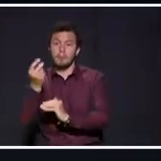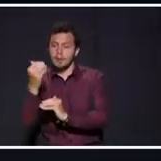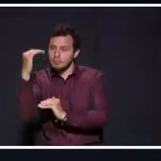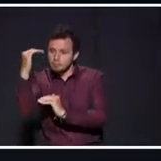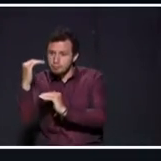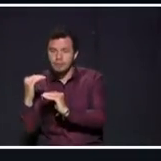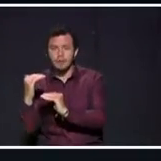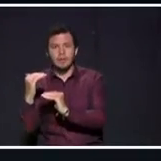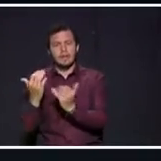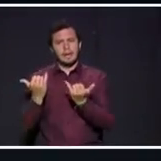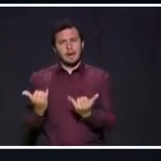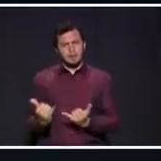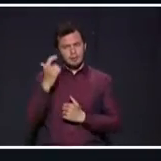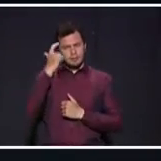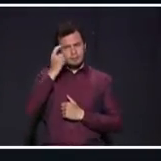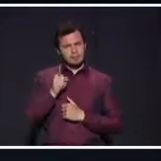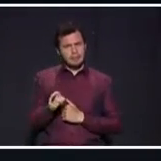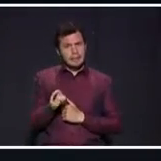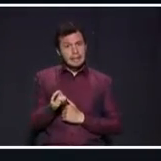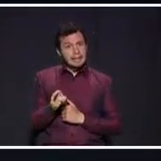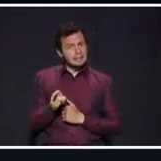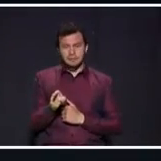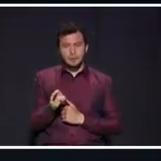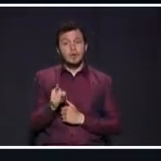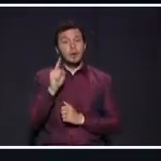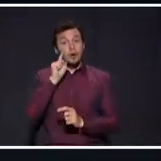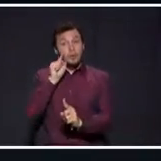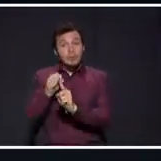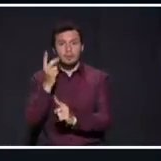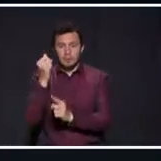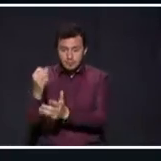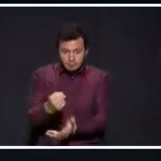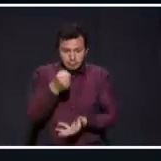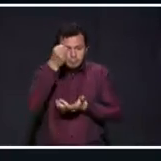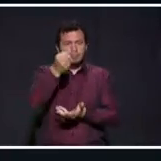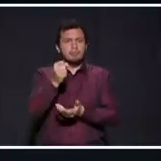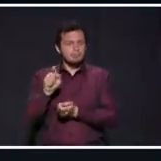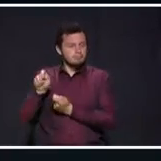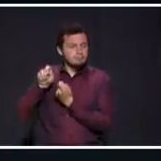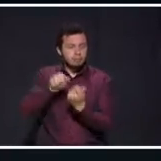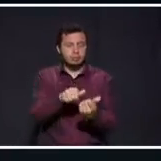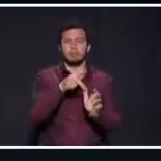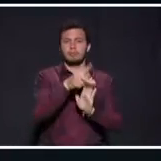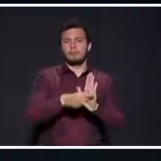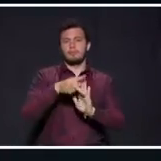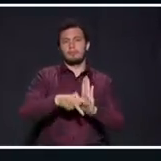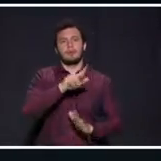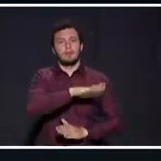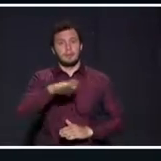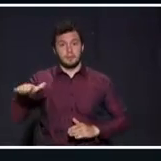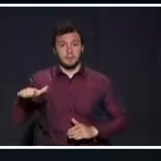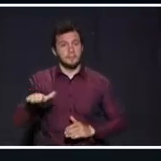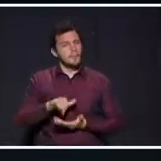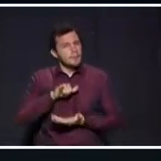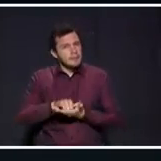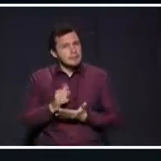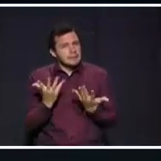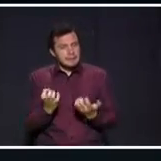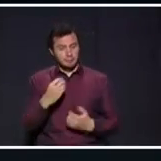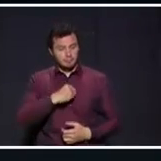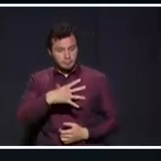recursos para poder invertirlos en la comunidad en este caso en el ferrocarril de antioquia generar también oportunidades que